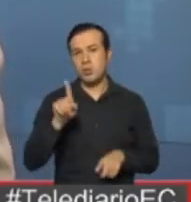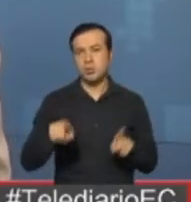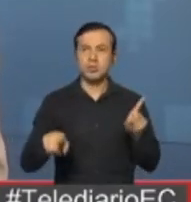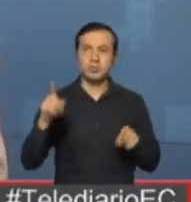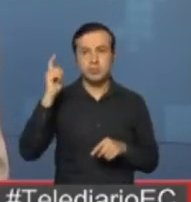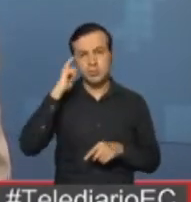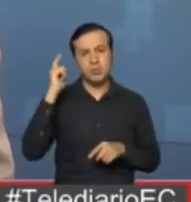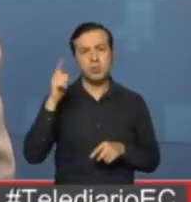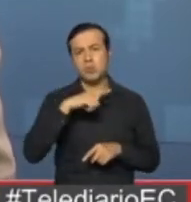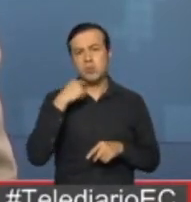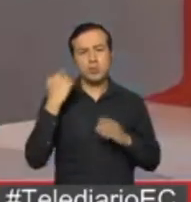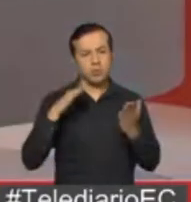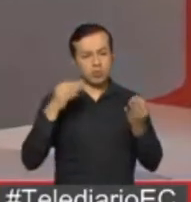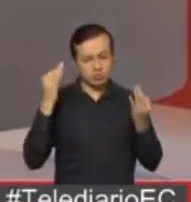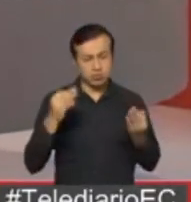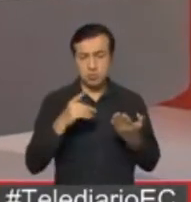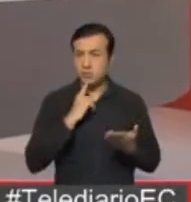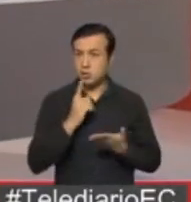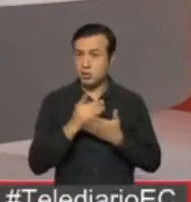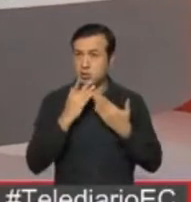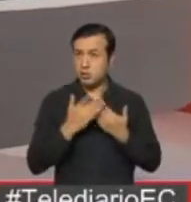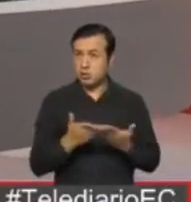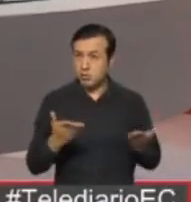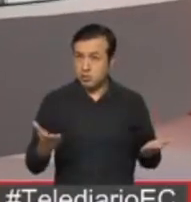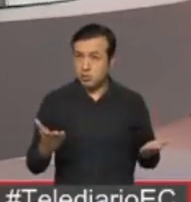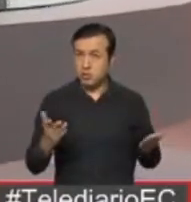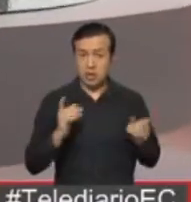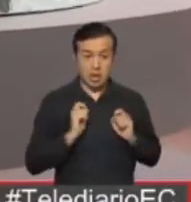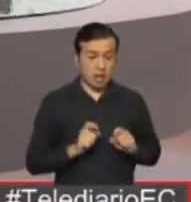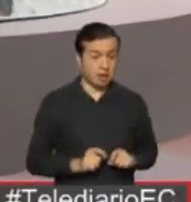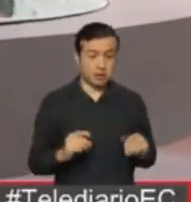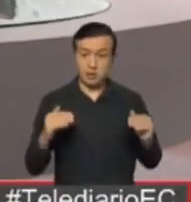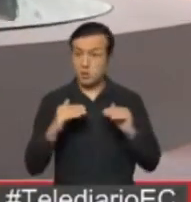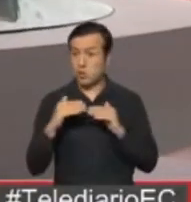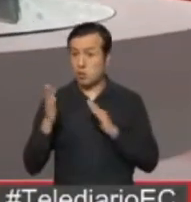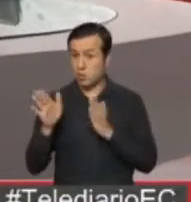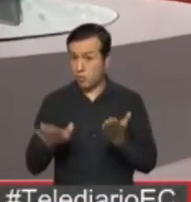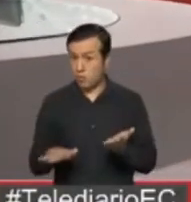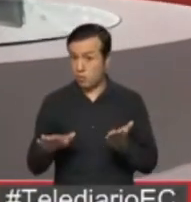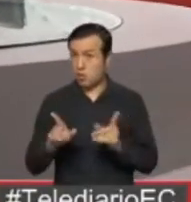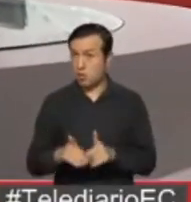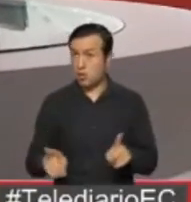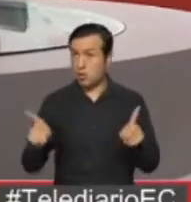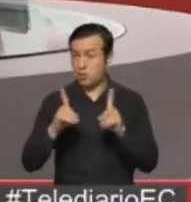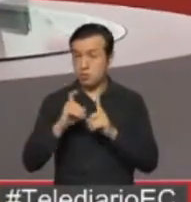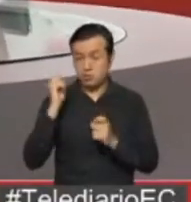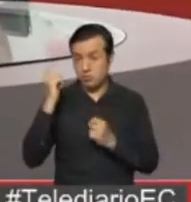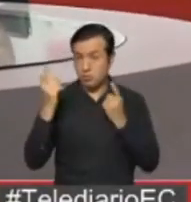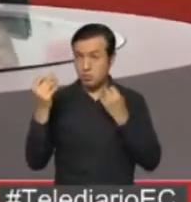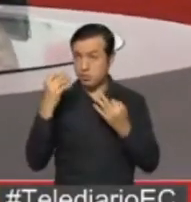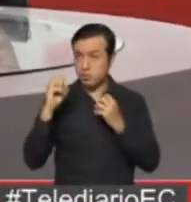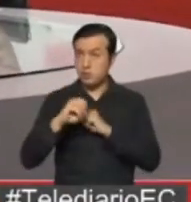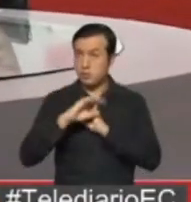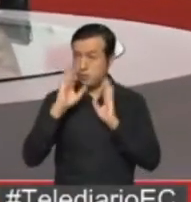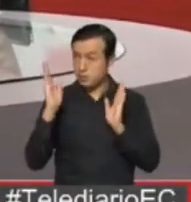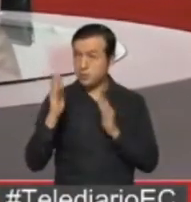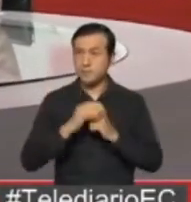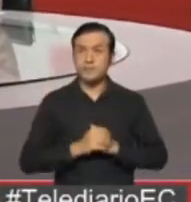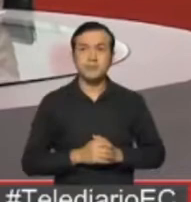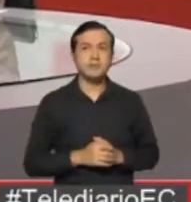la muerte es correcta esta ecuación tomando en cuenta las cifras quisiera que usted los pone en contexto por favor también